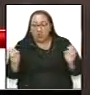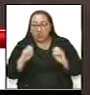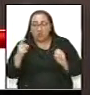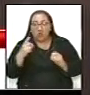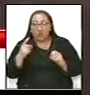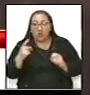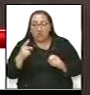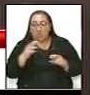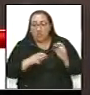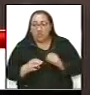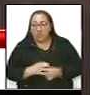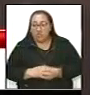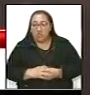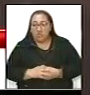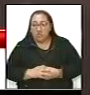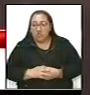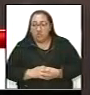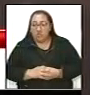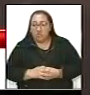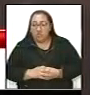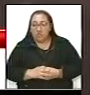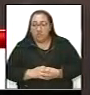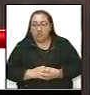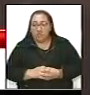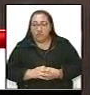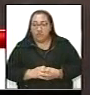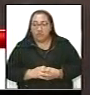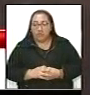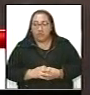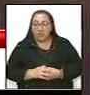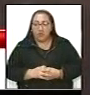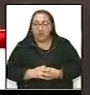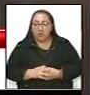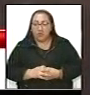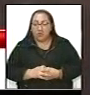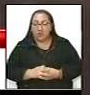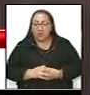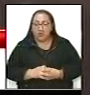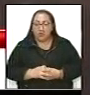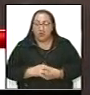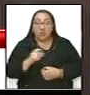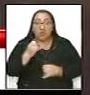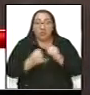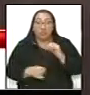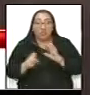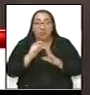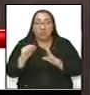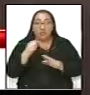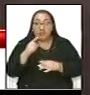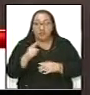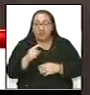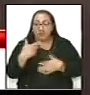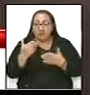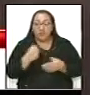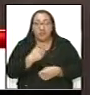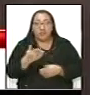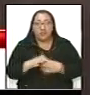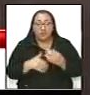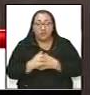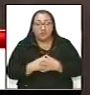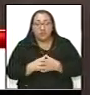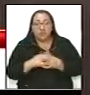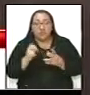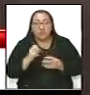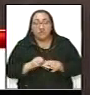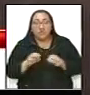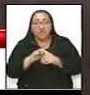a la inquietud? Asimismo, señor presidente, quisiera, en su mismo artículo, su último párrafo menciona que no pueden beneficiarse de las medidas